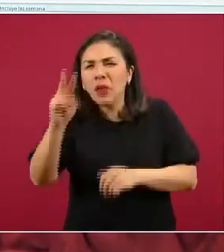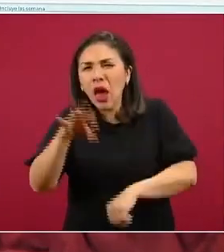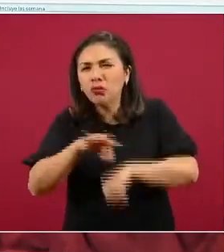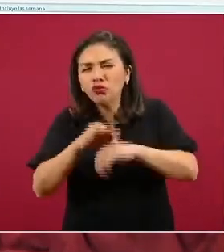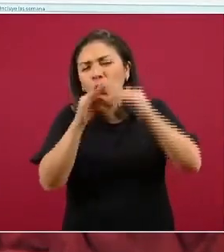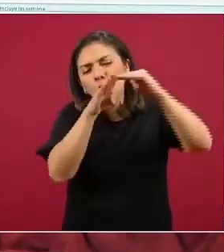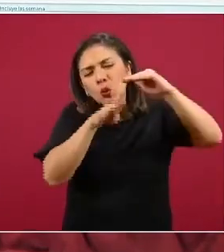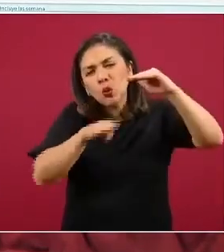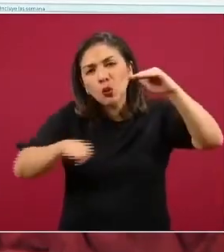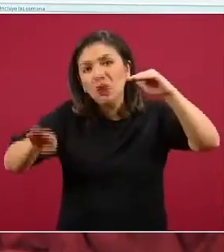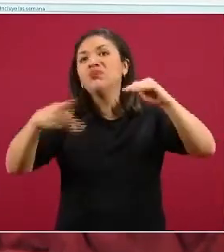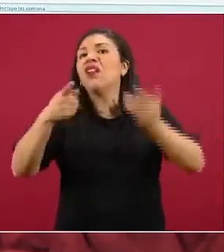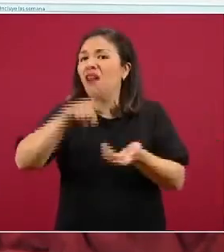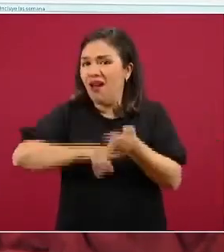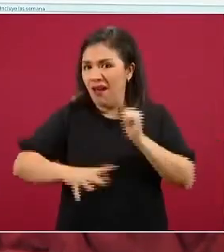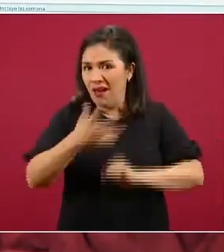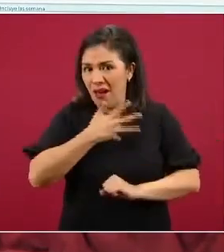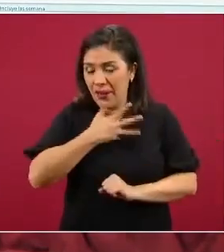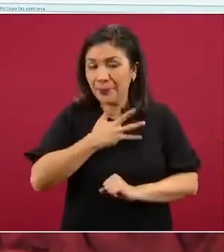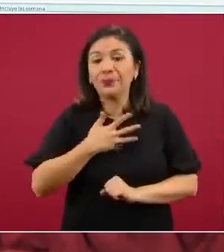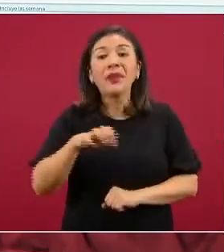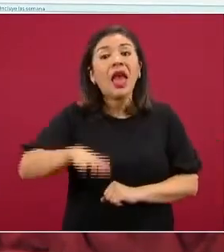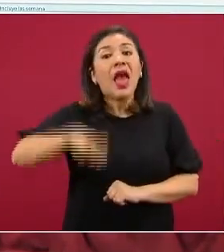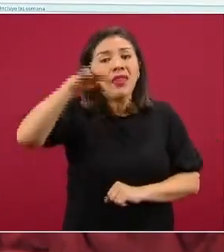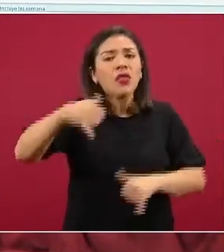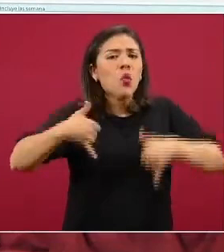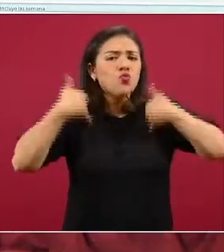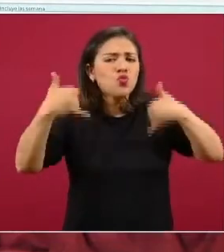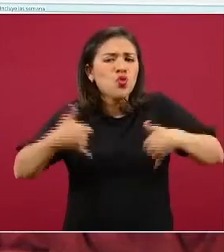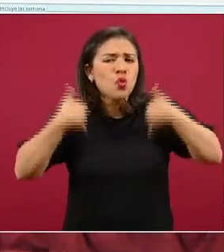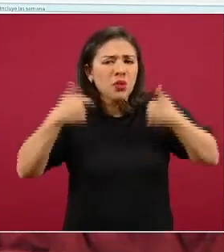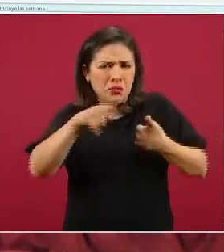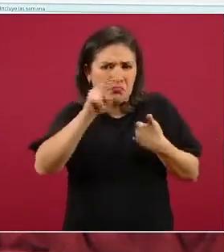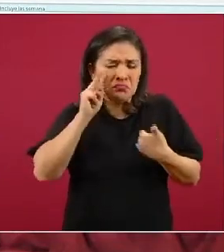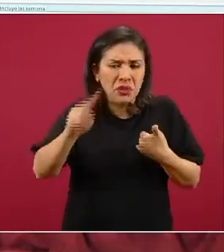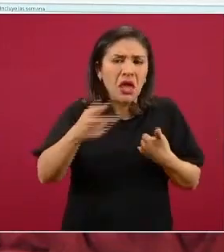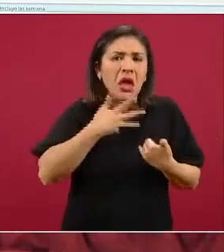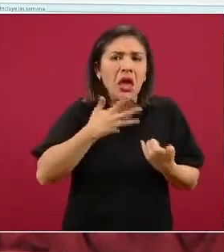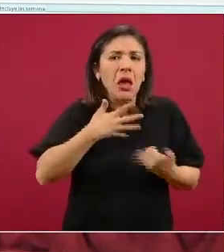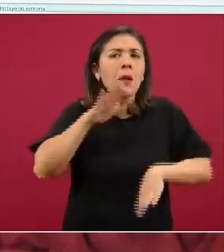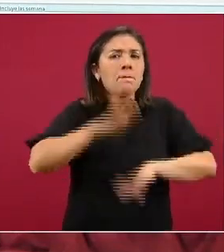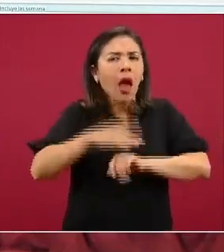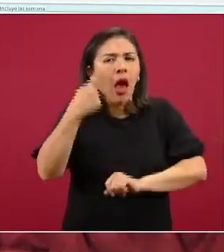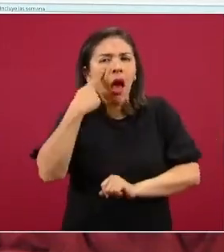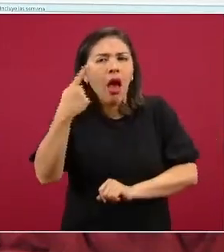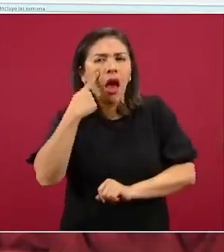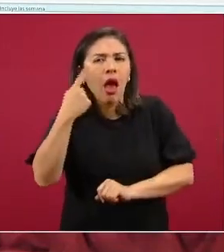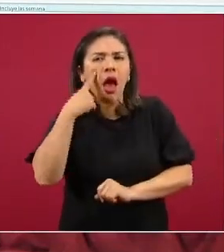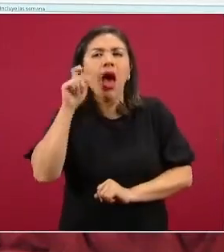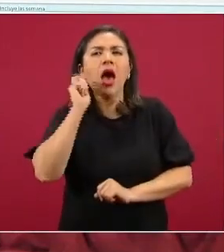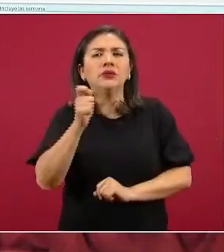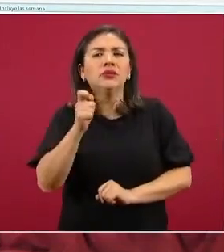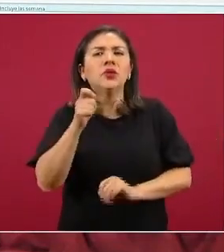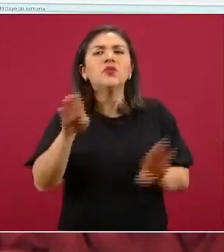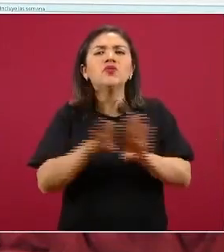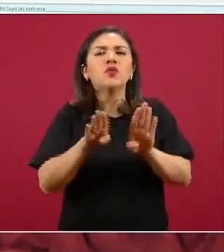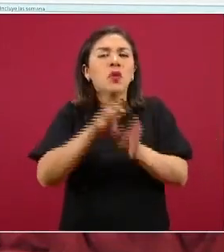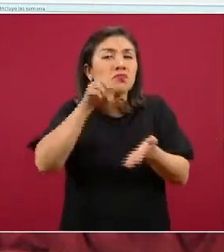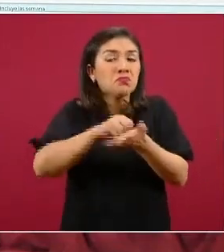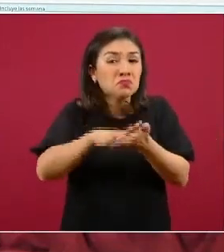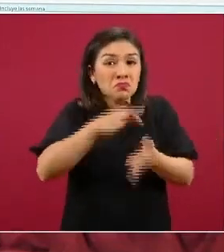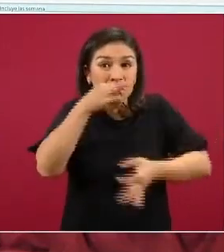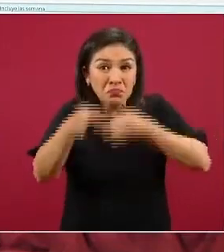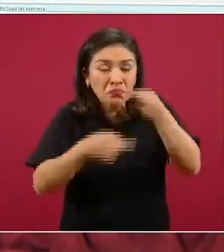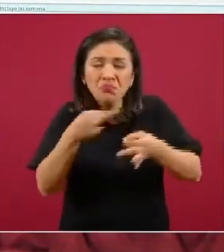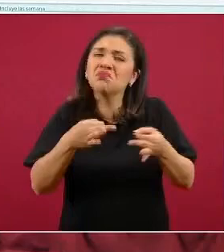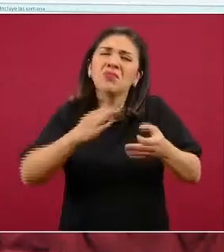presentado antes. En el caso de menores tenemos esta observación de que en general se ha visto un subreporte y puede ser una